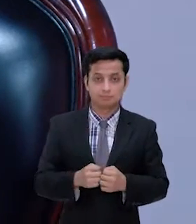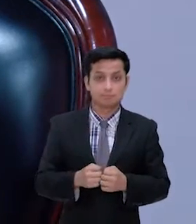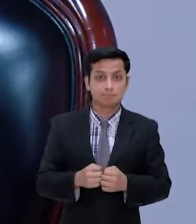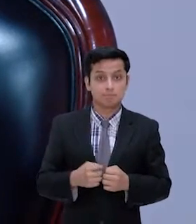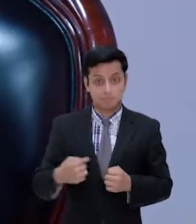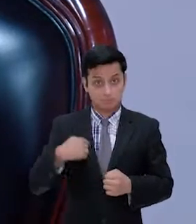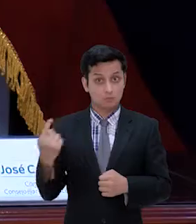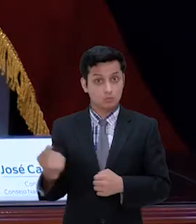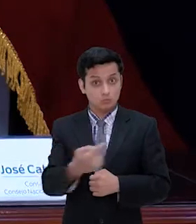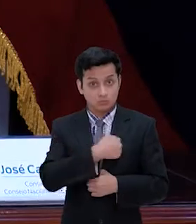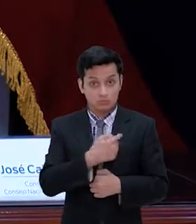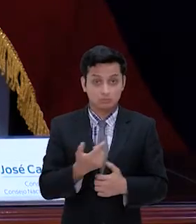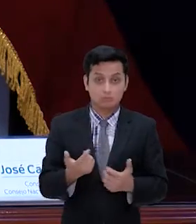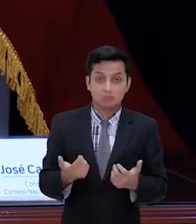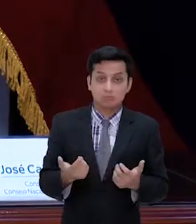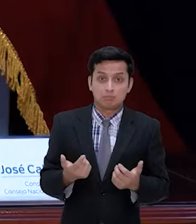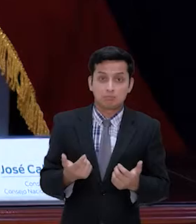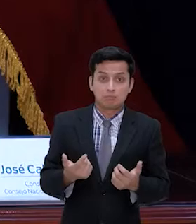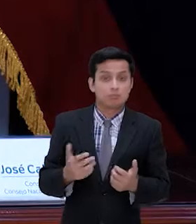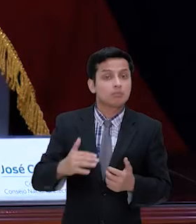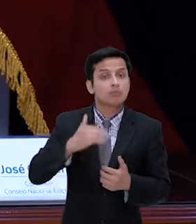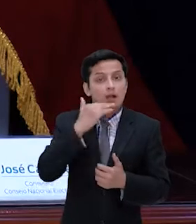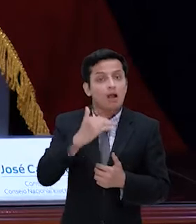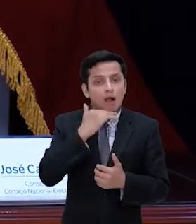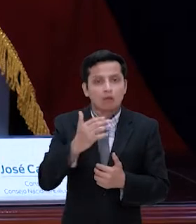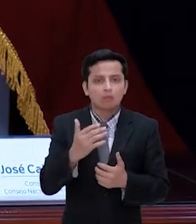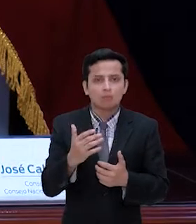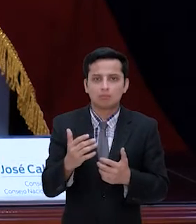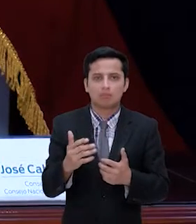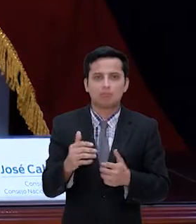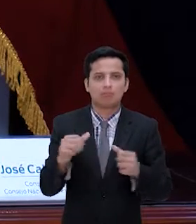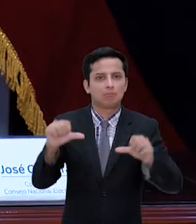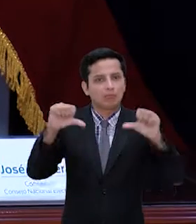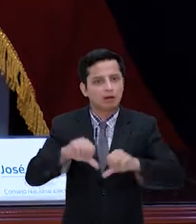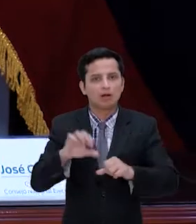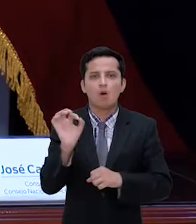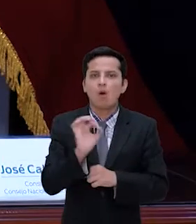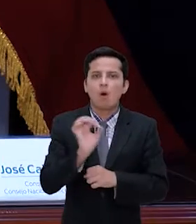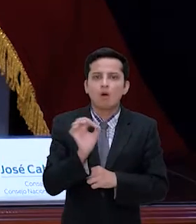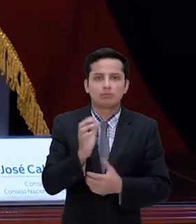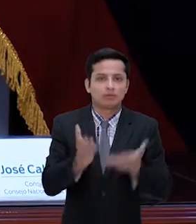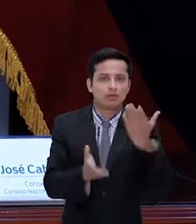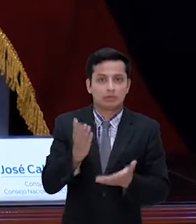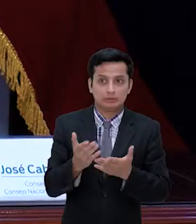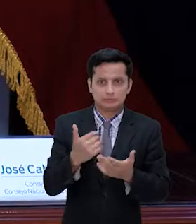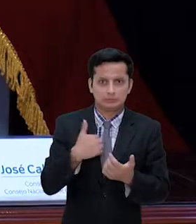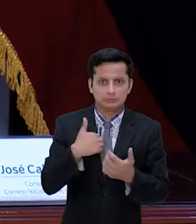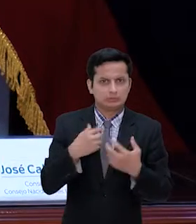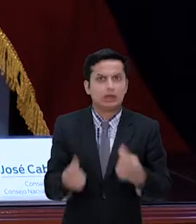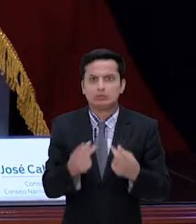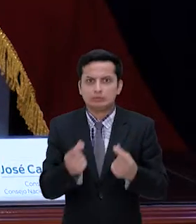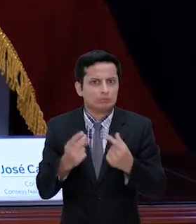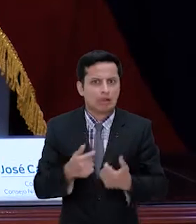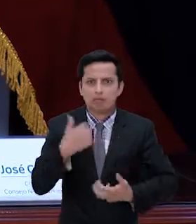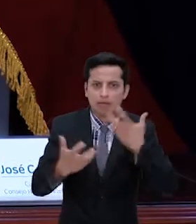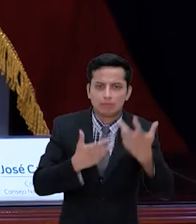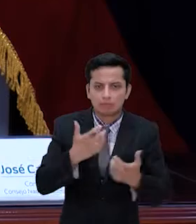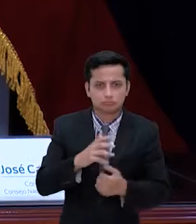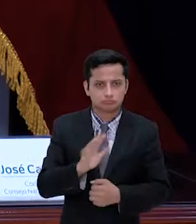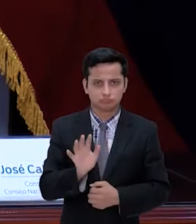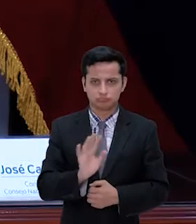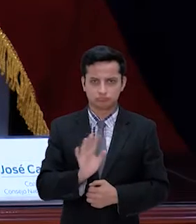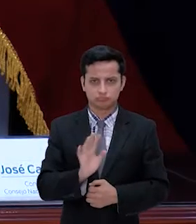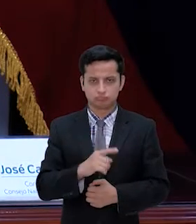hay que esperar. Nosotros no hemos actuado, no actuaremos, ni vamos a actuar bajo